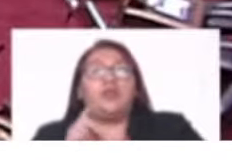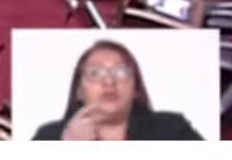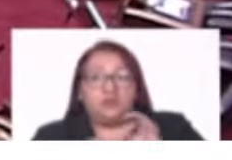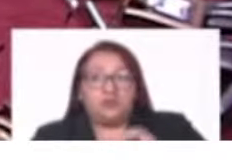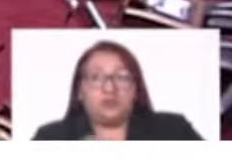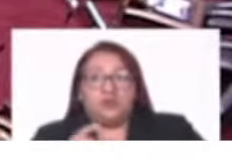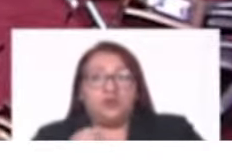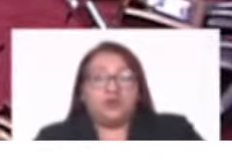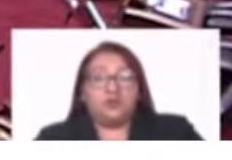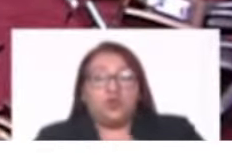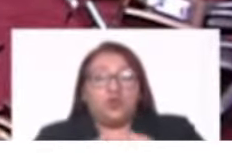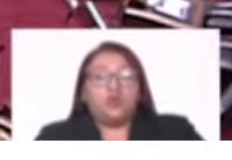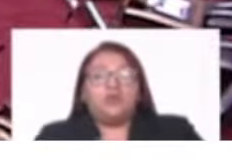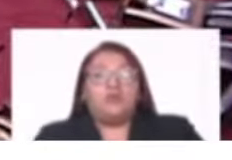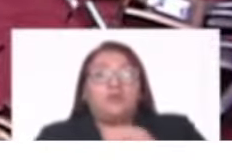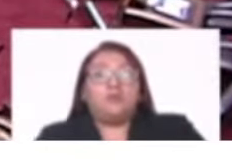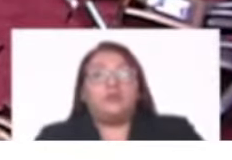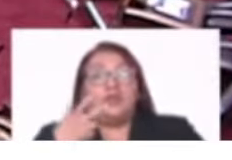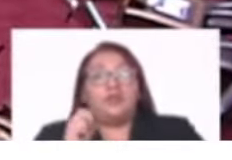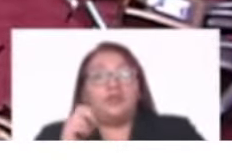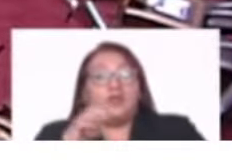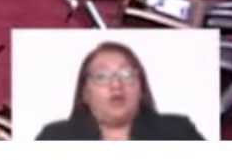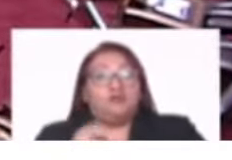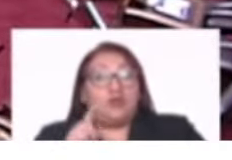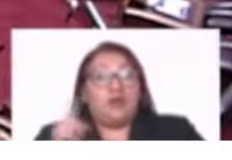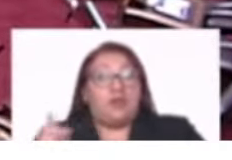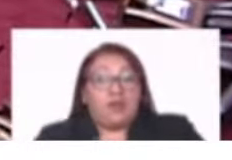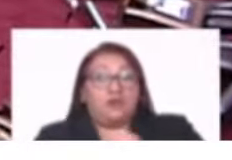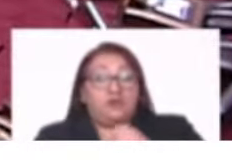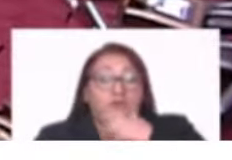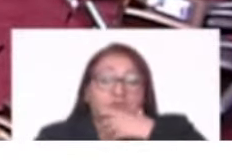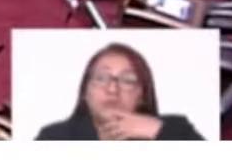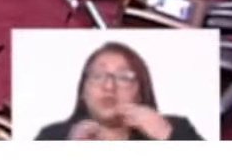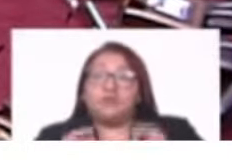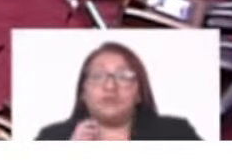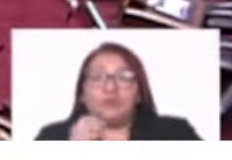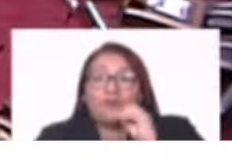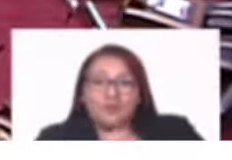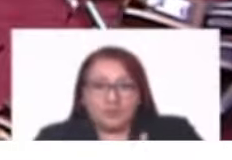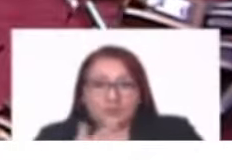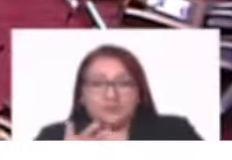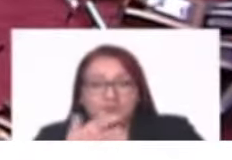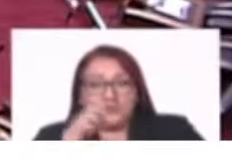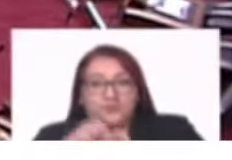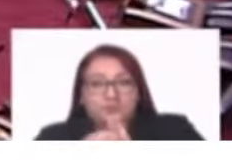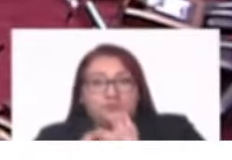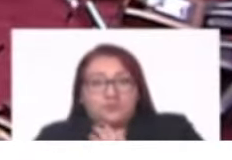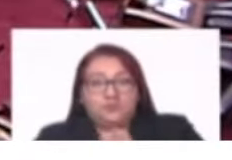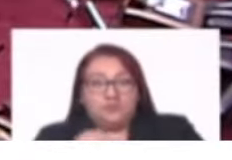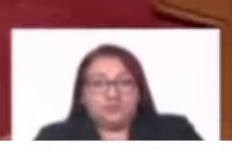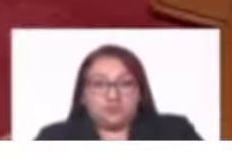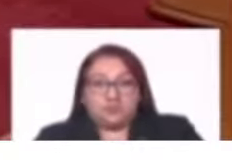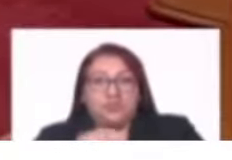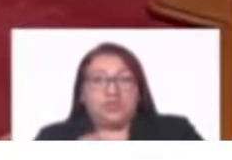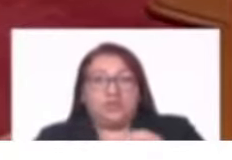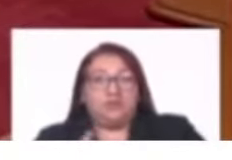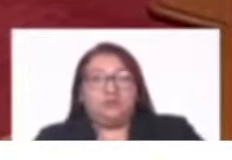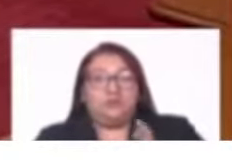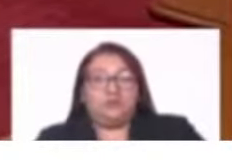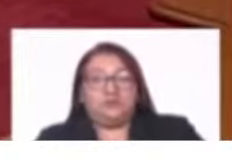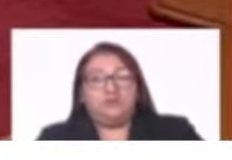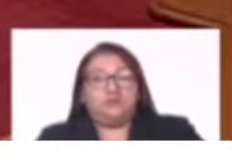presupuesto dentro de un plazo que vence el 30 de agosto de cada año. En la misma fecha, envía también los proyectos de ley de endeudamiento y equilibrio